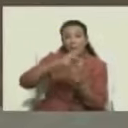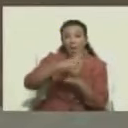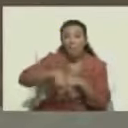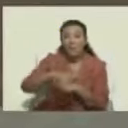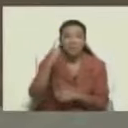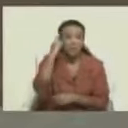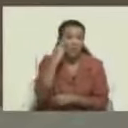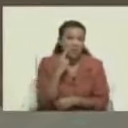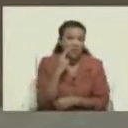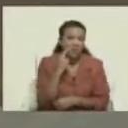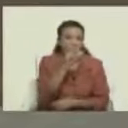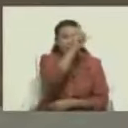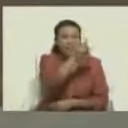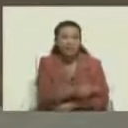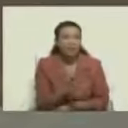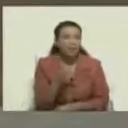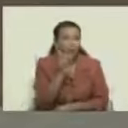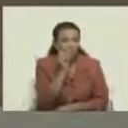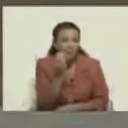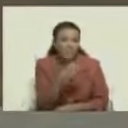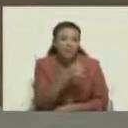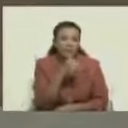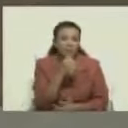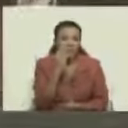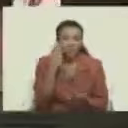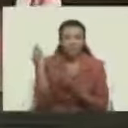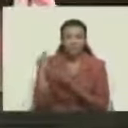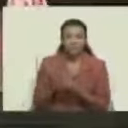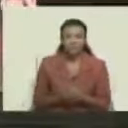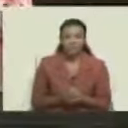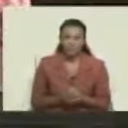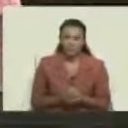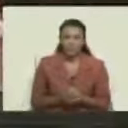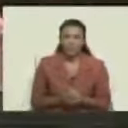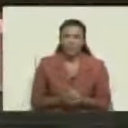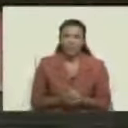Caracas. Allí se encuentra Kendy Villarroel. Adelante, Kendy.